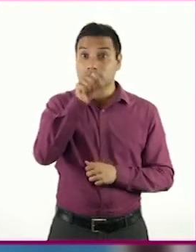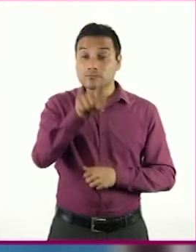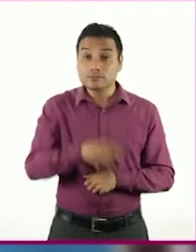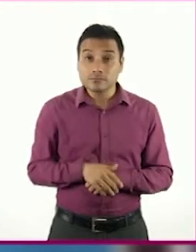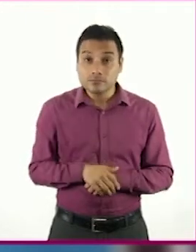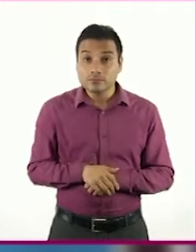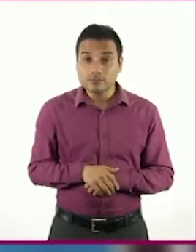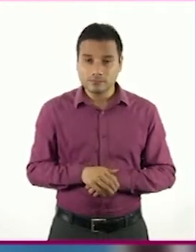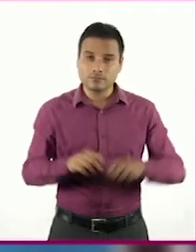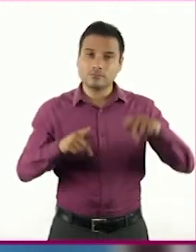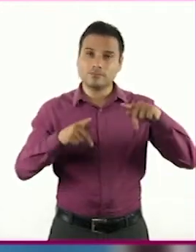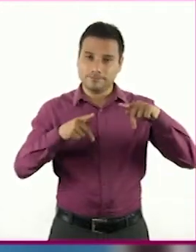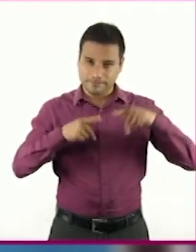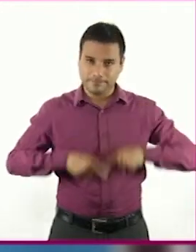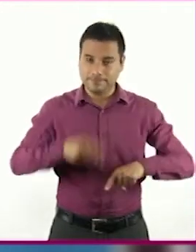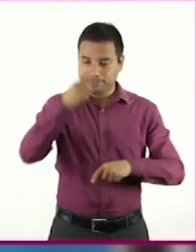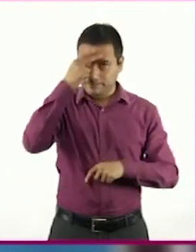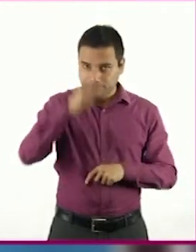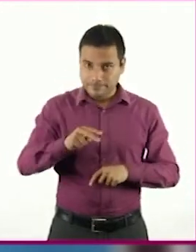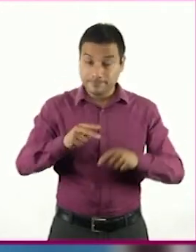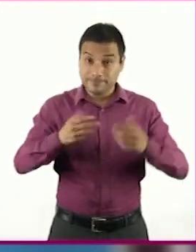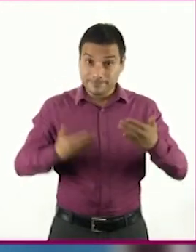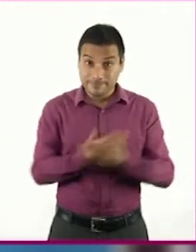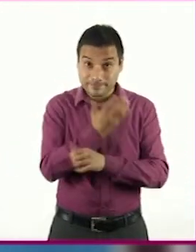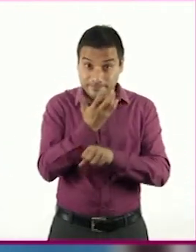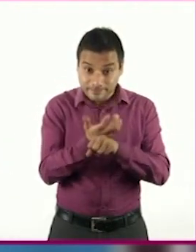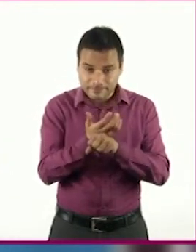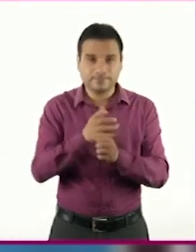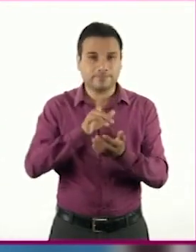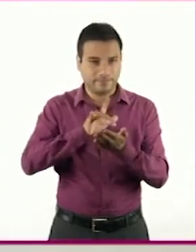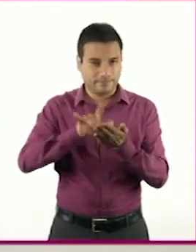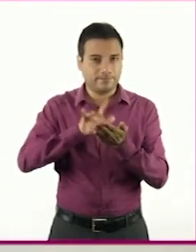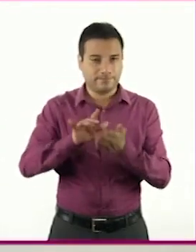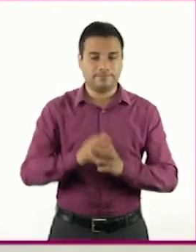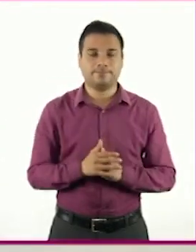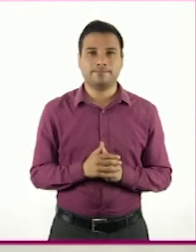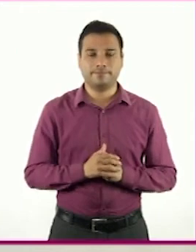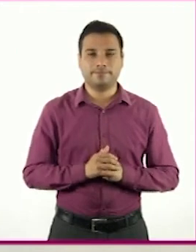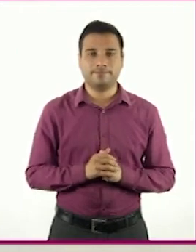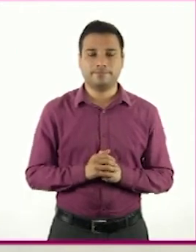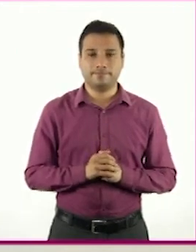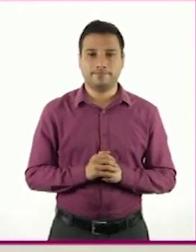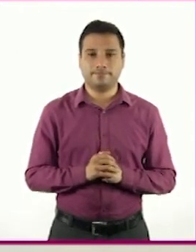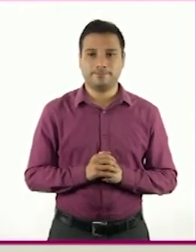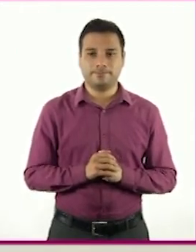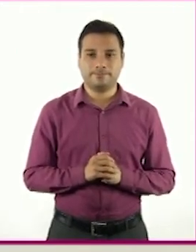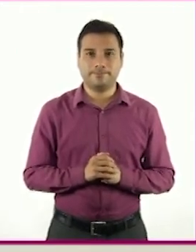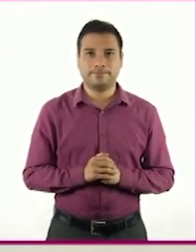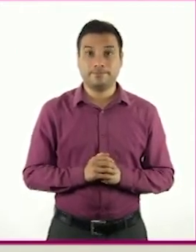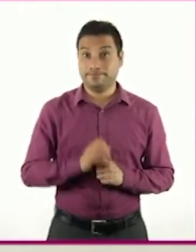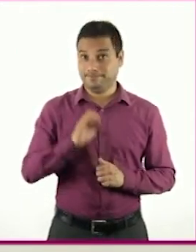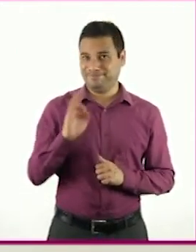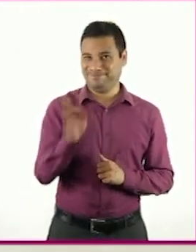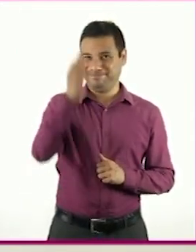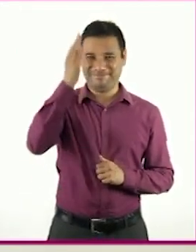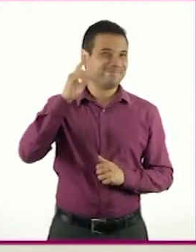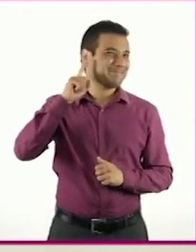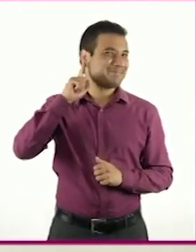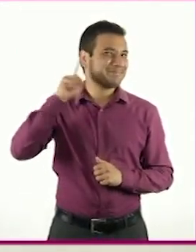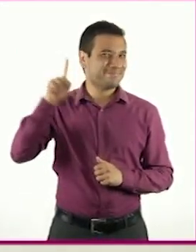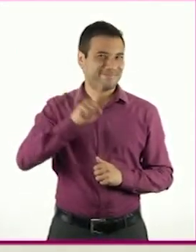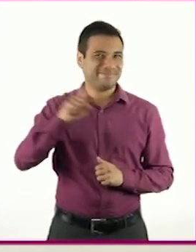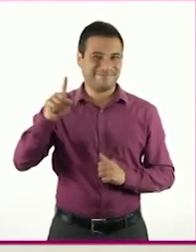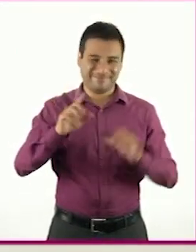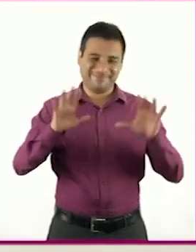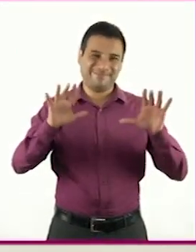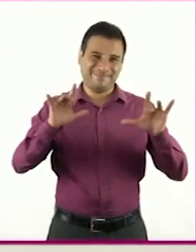de los mexicanos y sus descendientes en el contexto migratorio. La Federación Zacatecana en Los Ángeles y